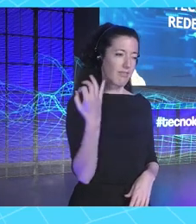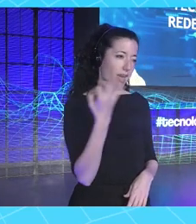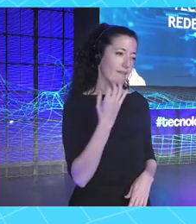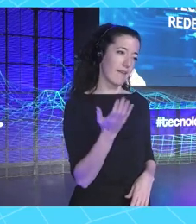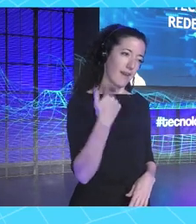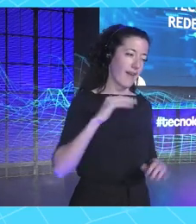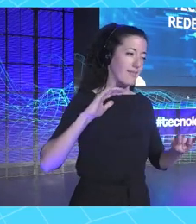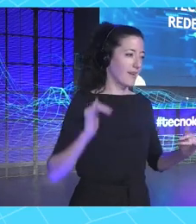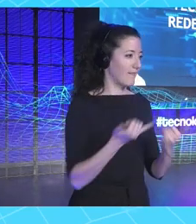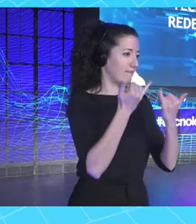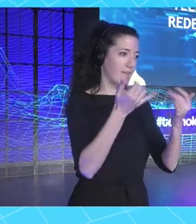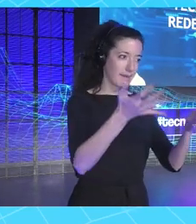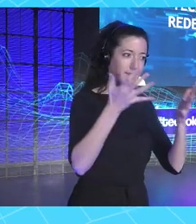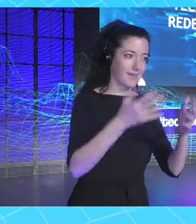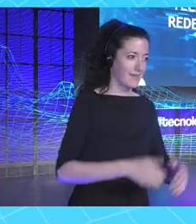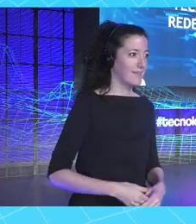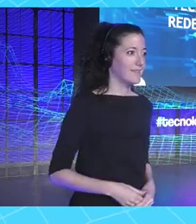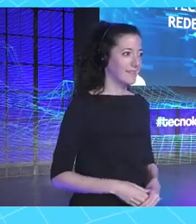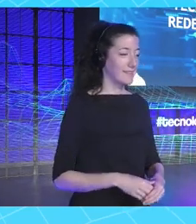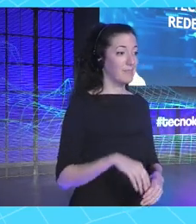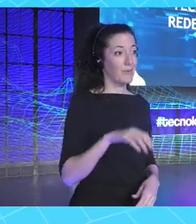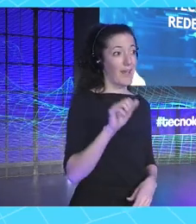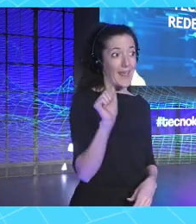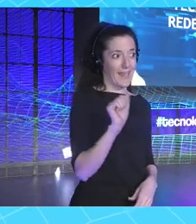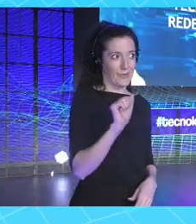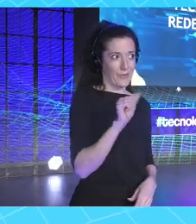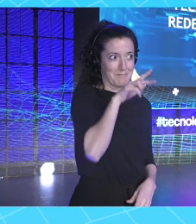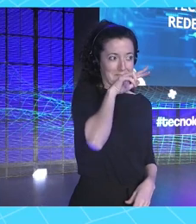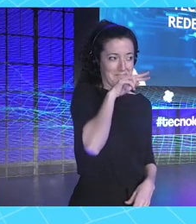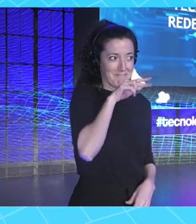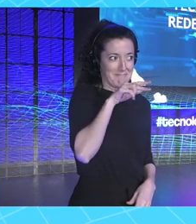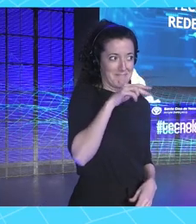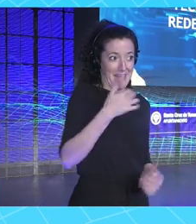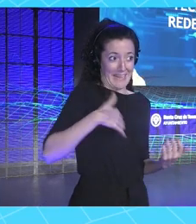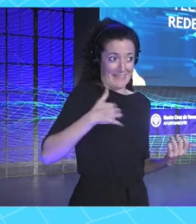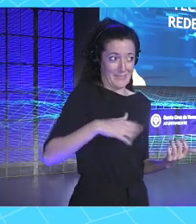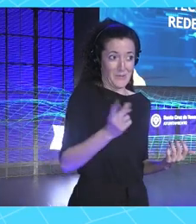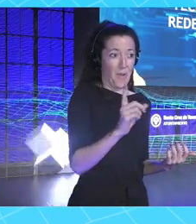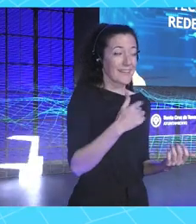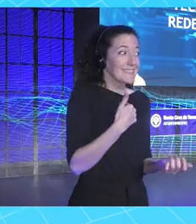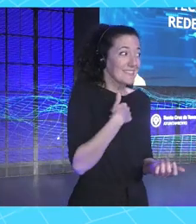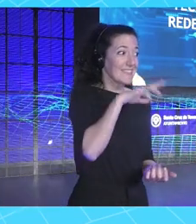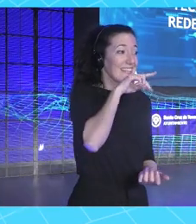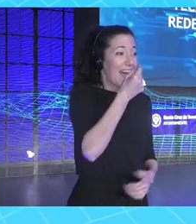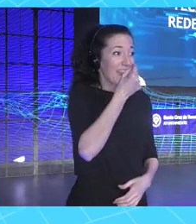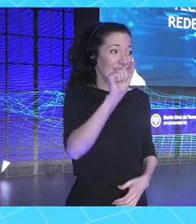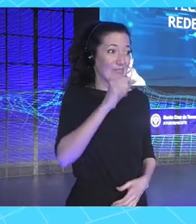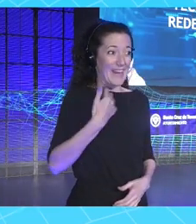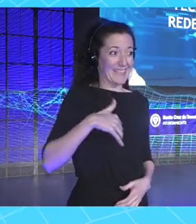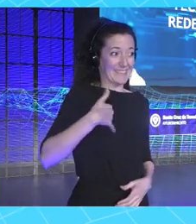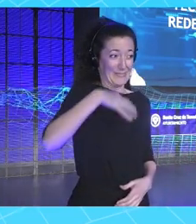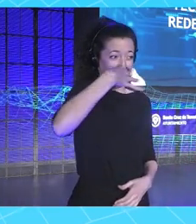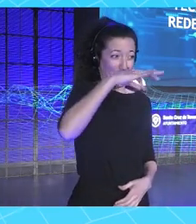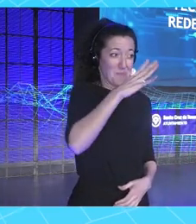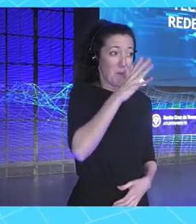tenerife Te va a encantar bueno Alejandro no habla argentino pero pero para mí es que no se invita al otro centro que no sea el argentino y el canario no me sale